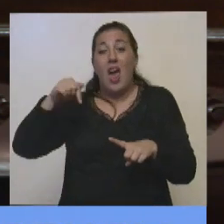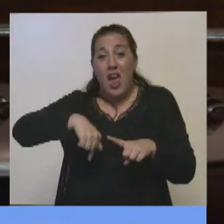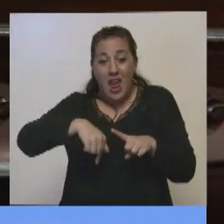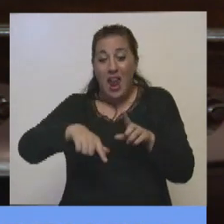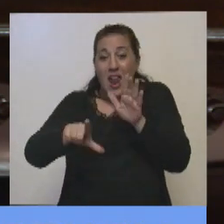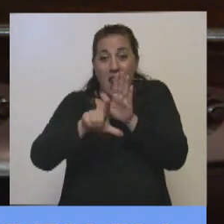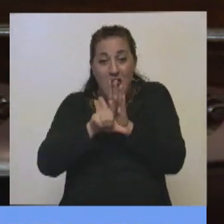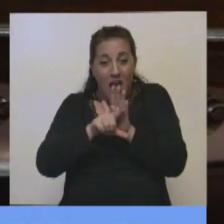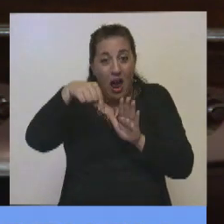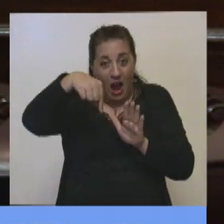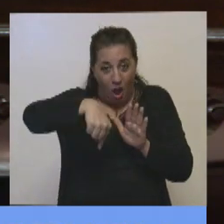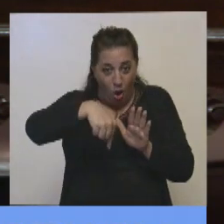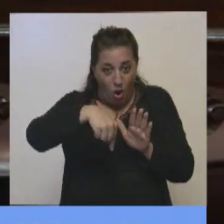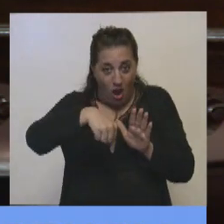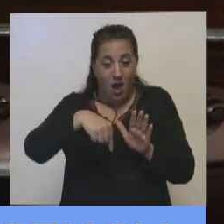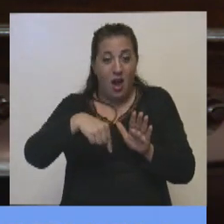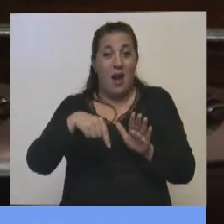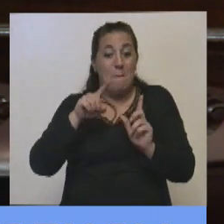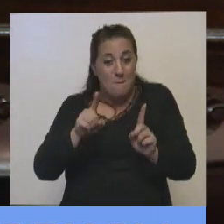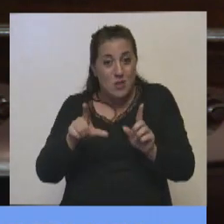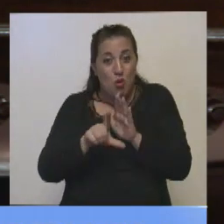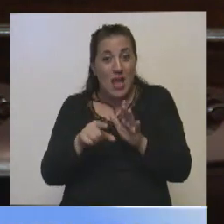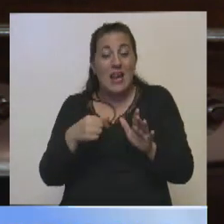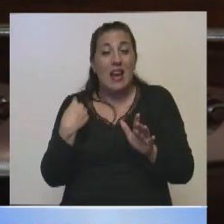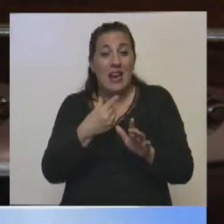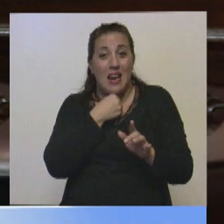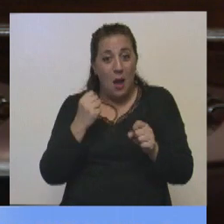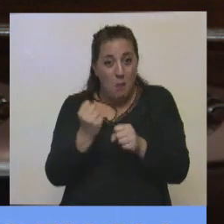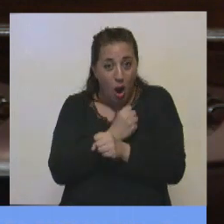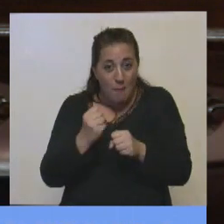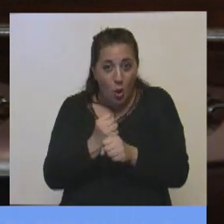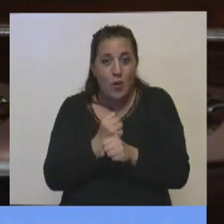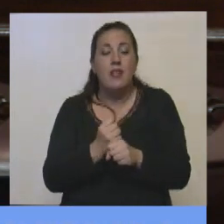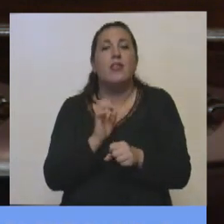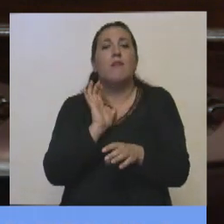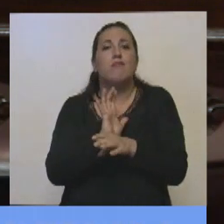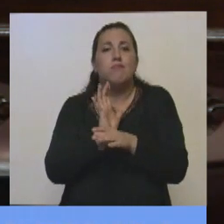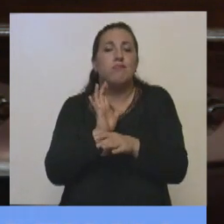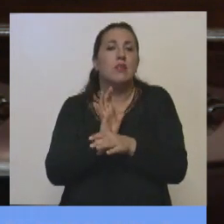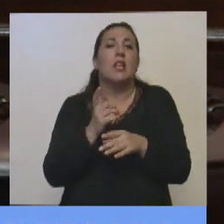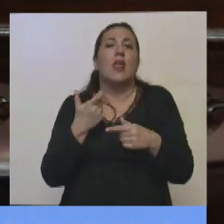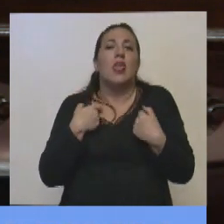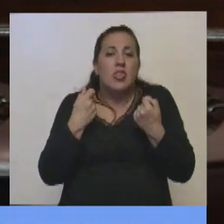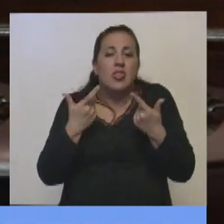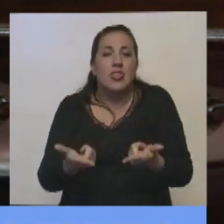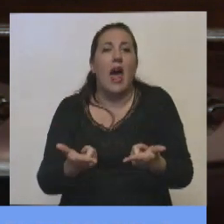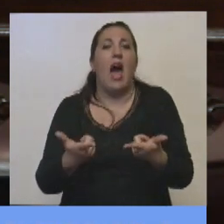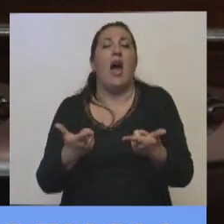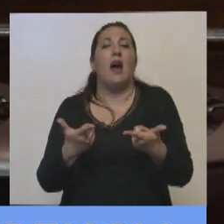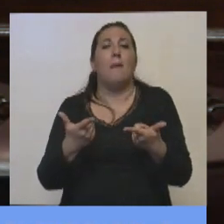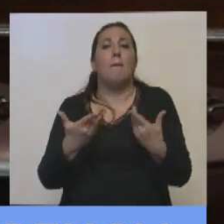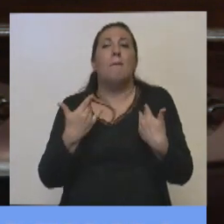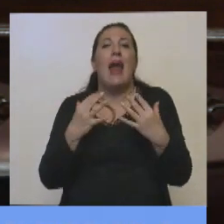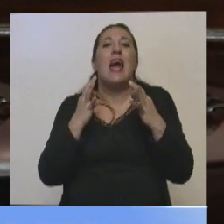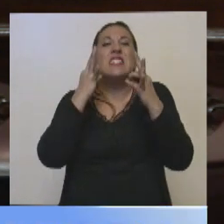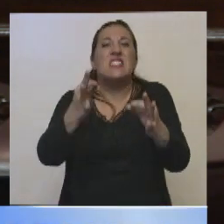que hoy venimos a aprobar estamos dando los pasos digo dando en un continuo para